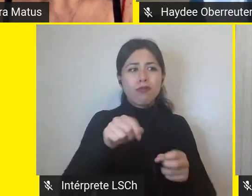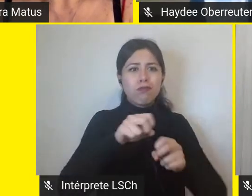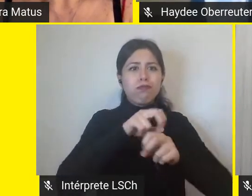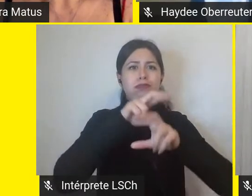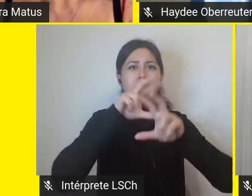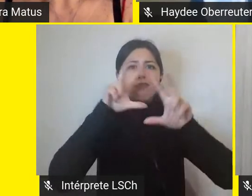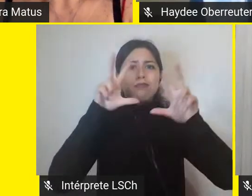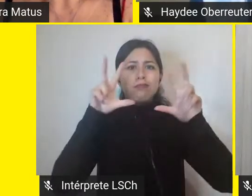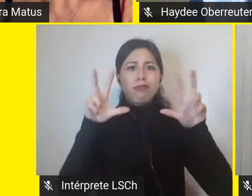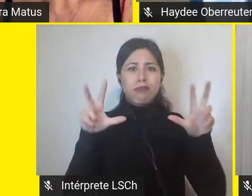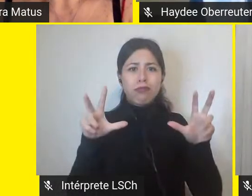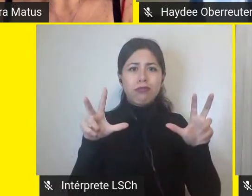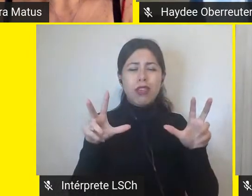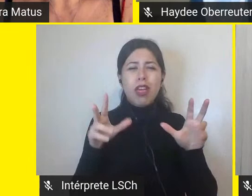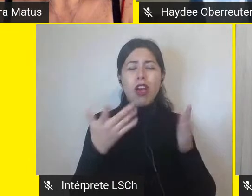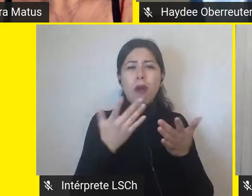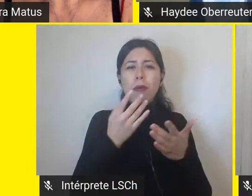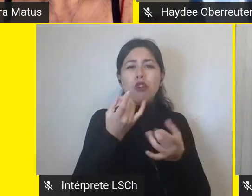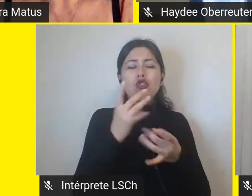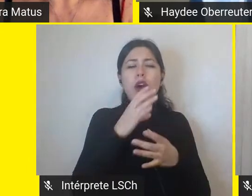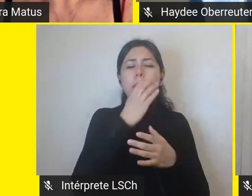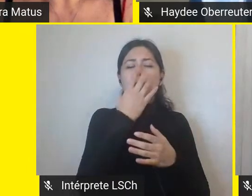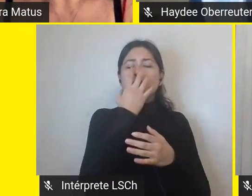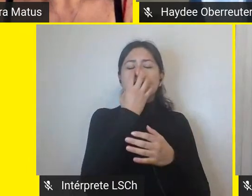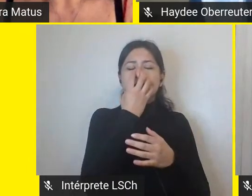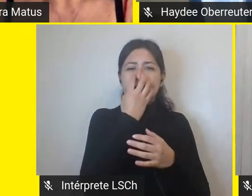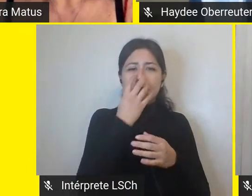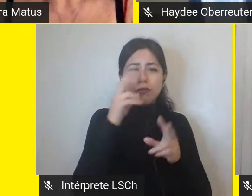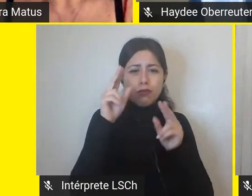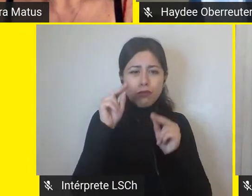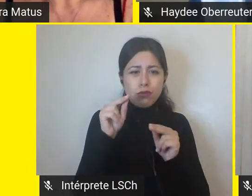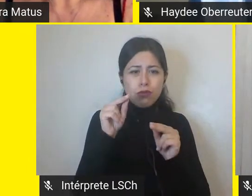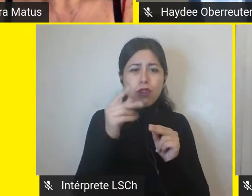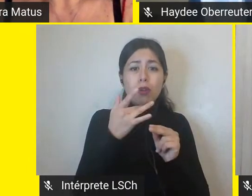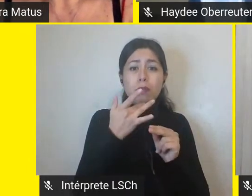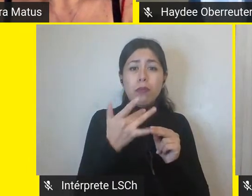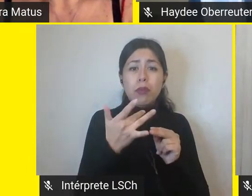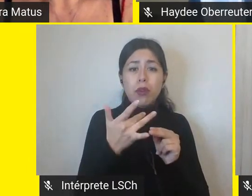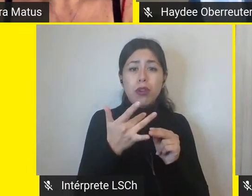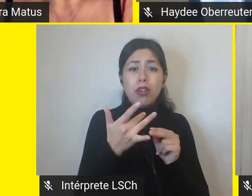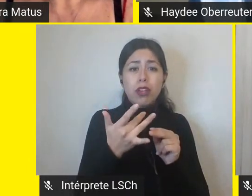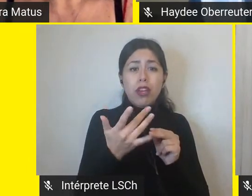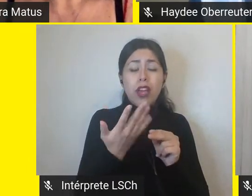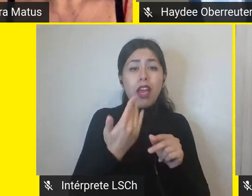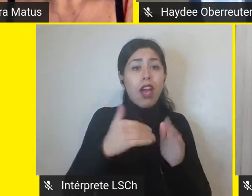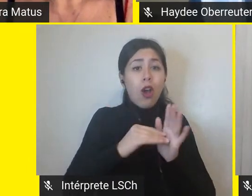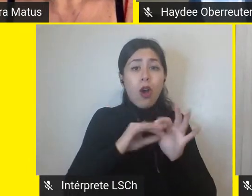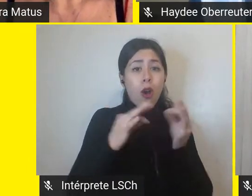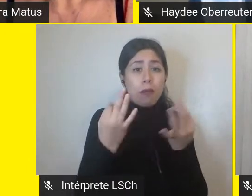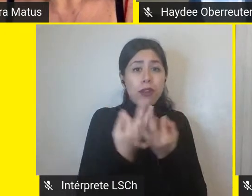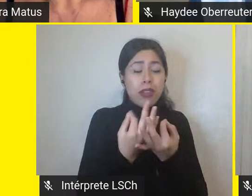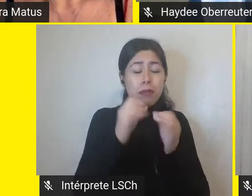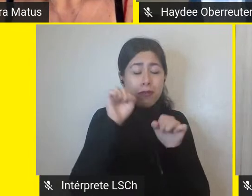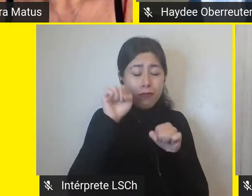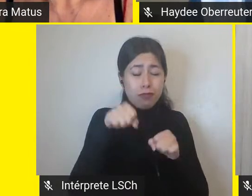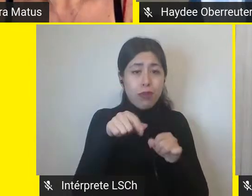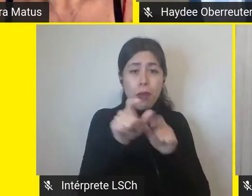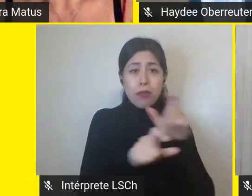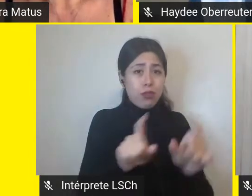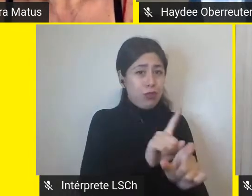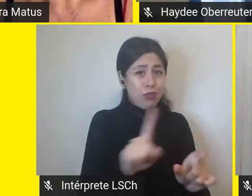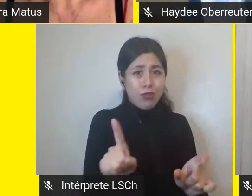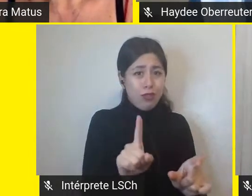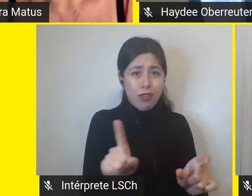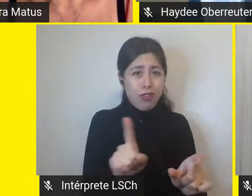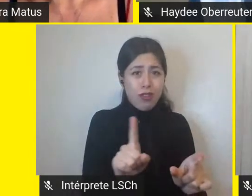una anestesia solamente porque no estaba completamente dormida la gente. Porque además durante